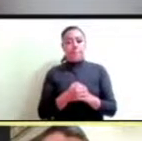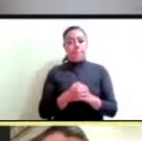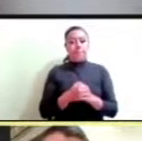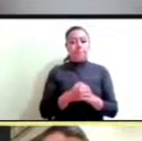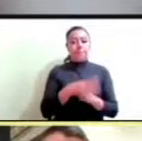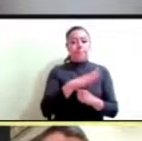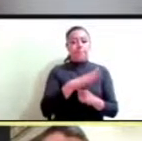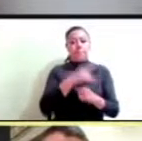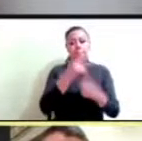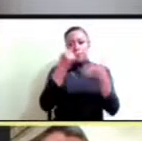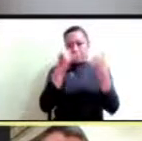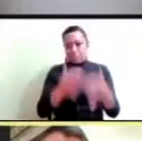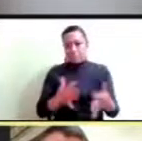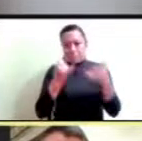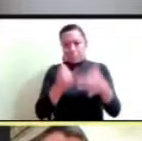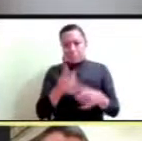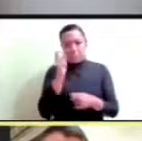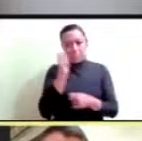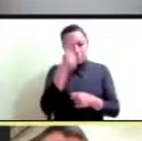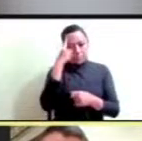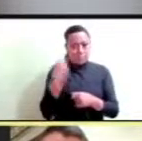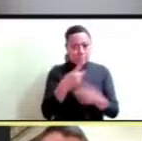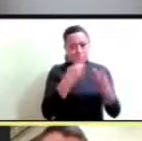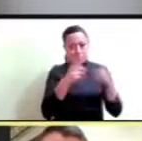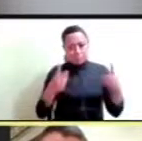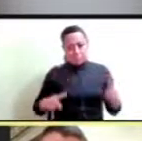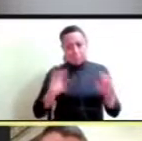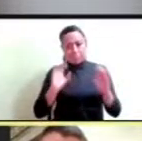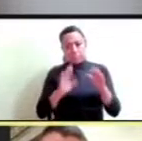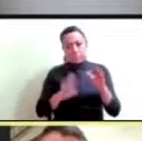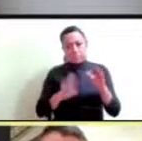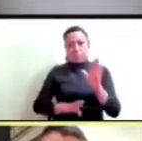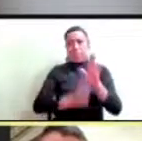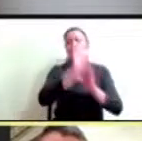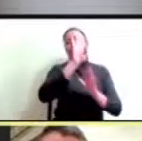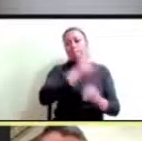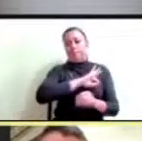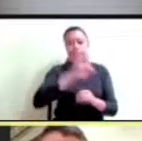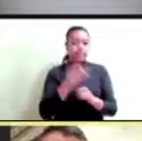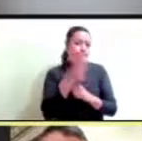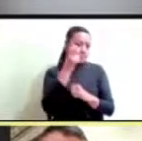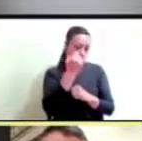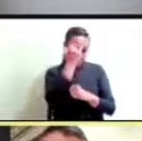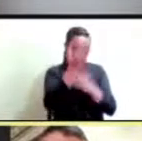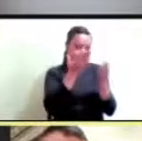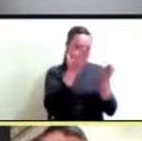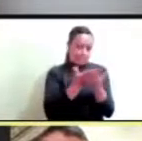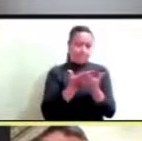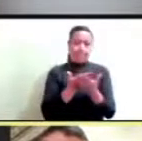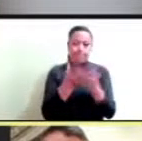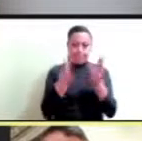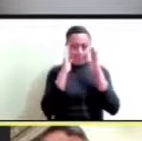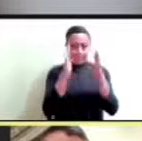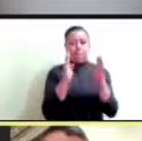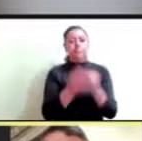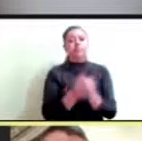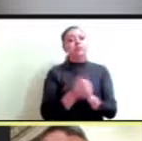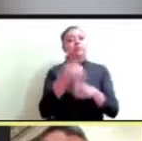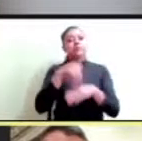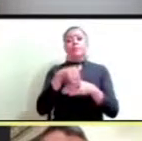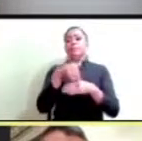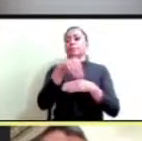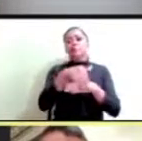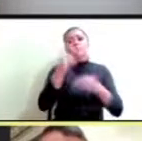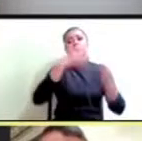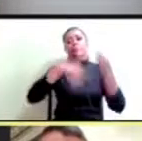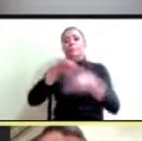significativo para poder desarrollarse y salir adelante. Pues esa es la idea de la iniciativa y que en adelante todos los programas